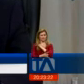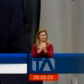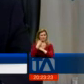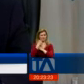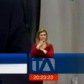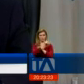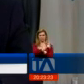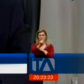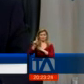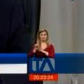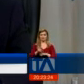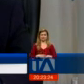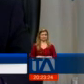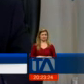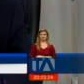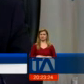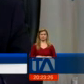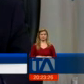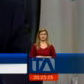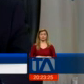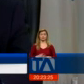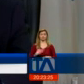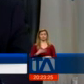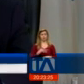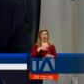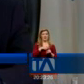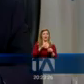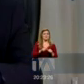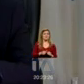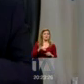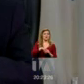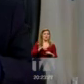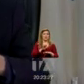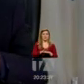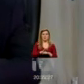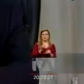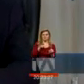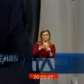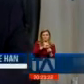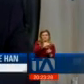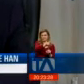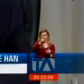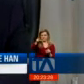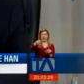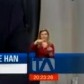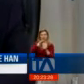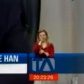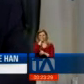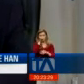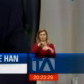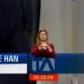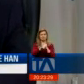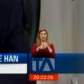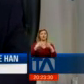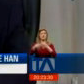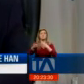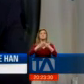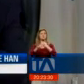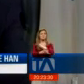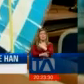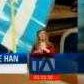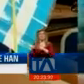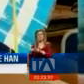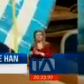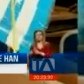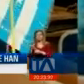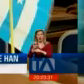mencioné, porque ellos pueden direccionar sus ataques alrededor de todo el mundo. El funcionario aseguró que desde el jueves pasado